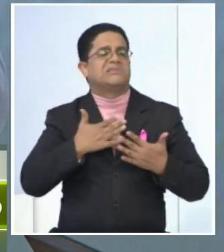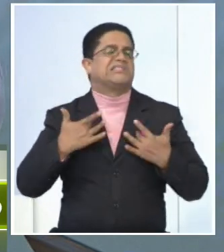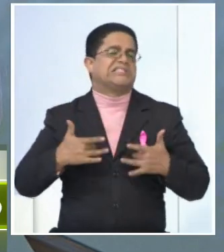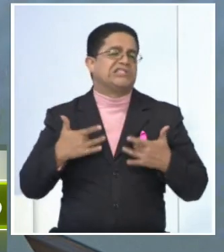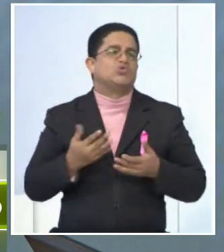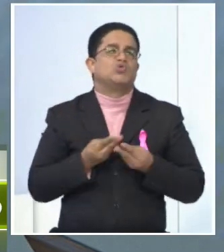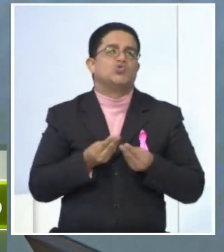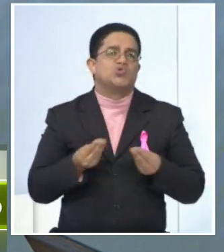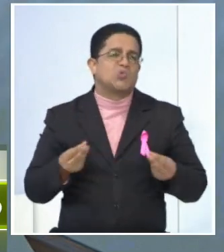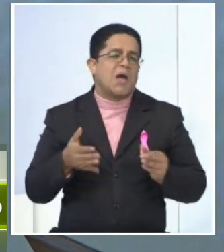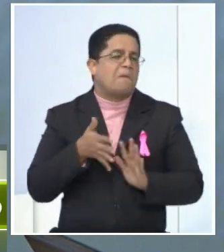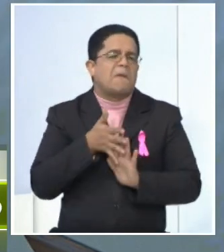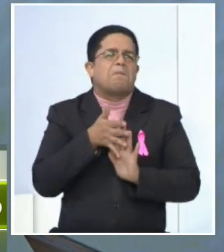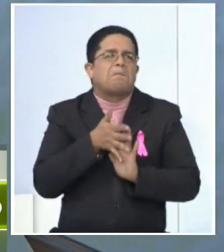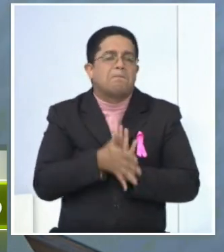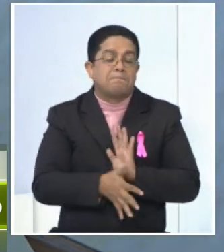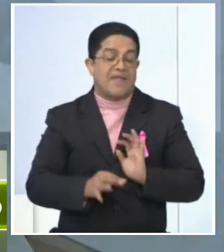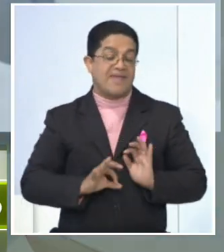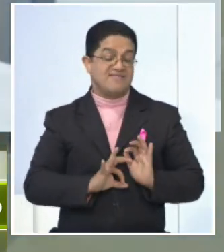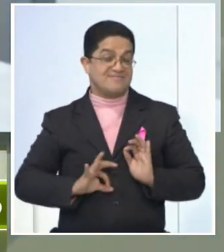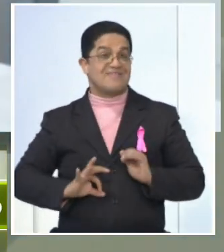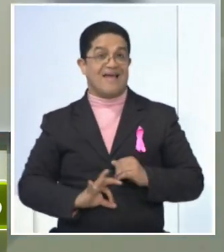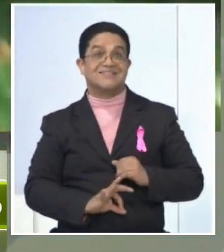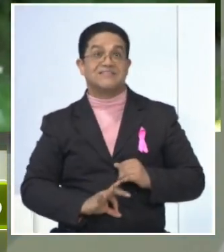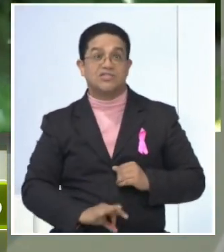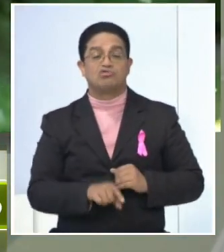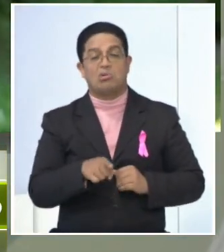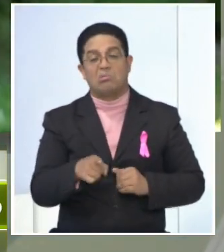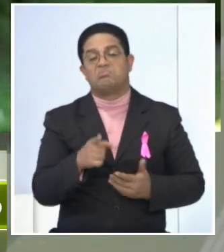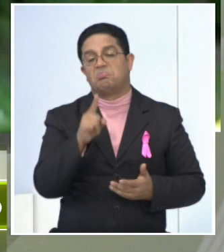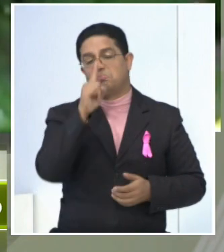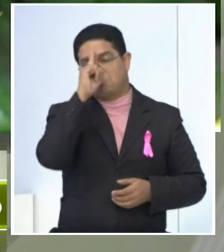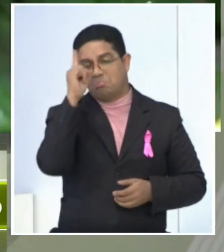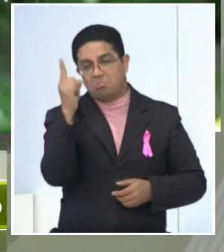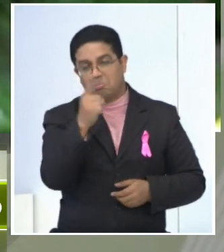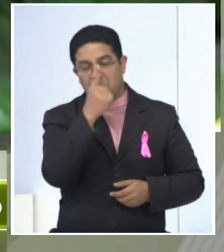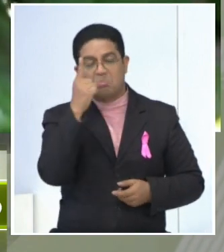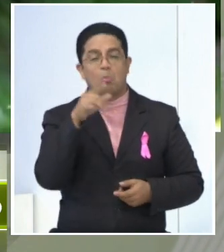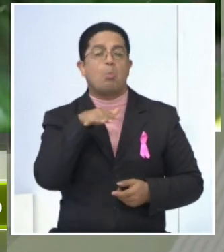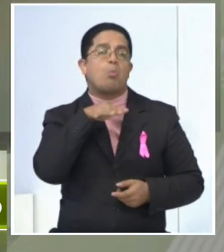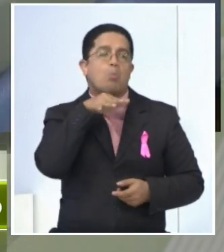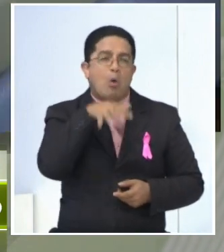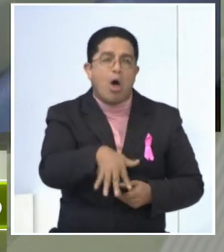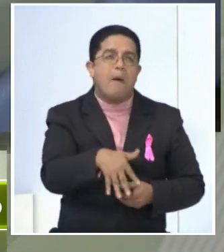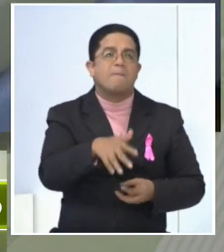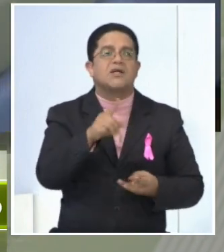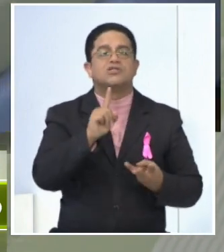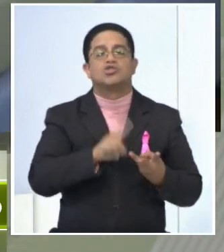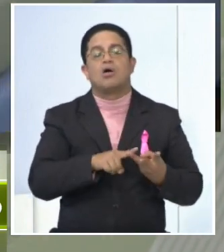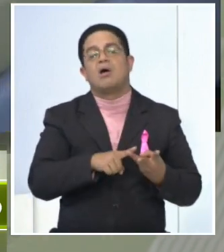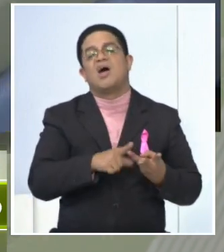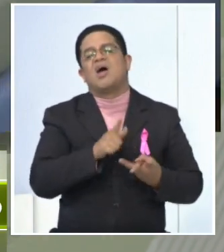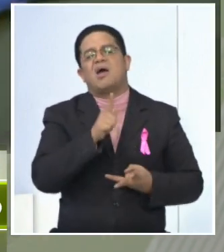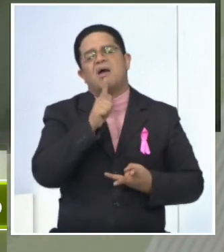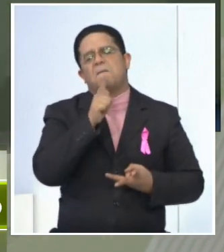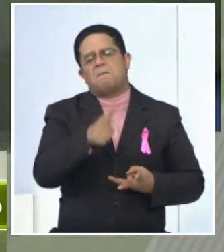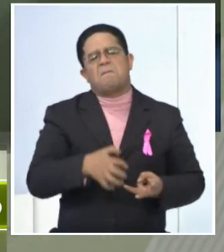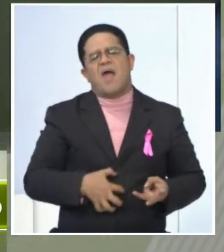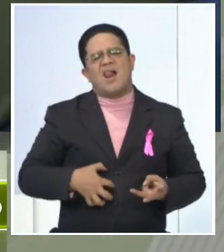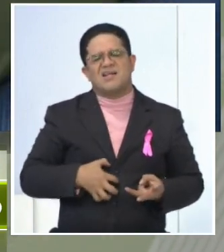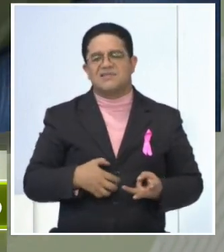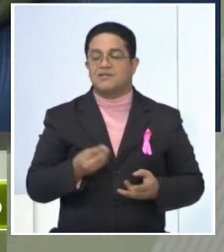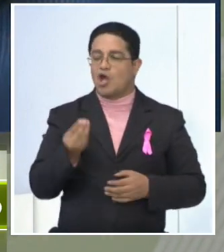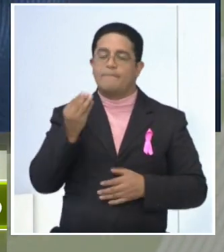síntomas más que tienen que ver con el área intestinal, o sea, el paciente tiene náuseas, distensión, vómito, quizás un poquito de malestar estomacal. Es ese paciente que dice,